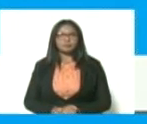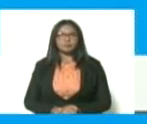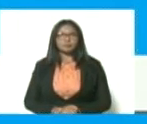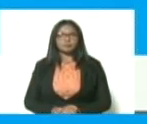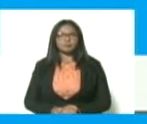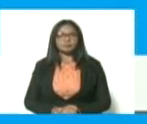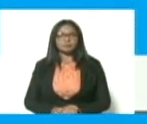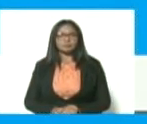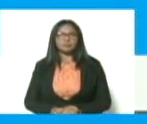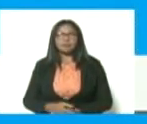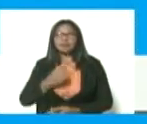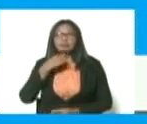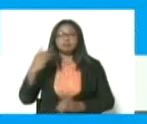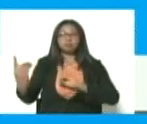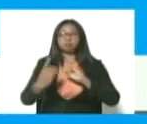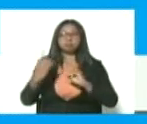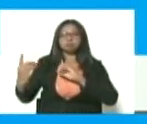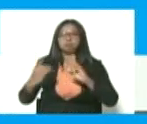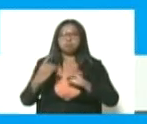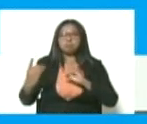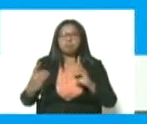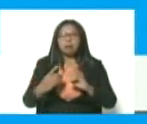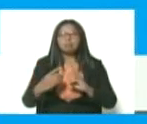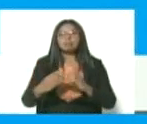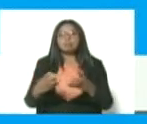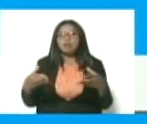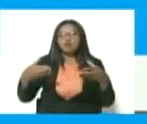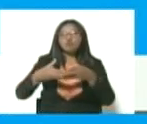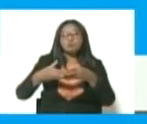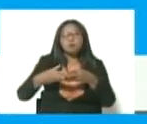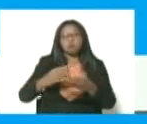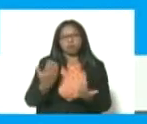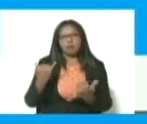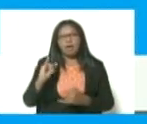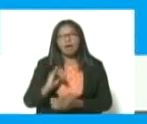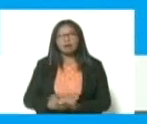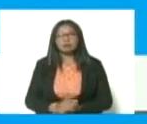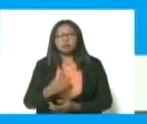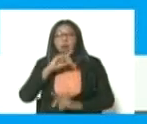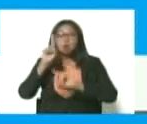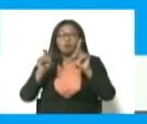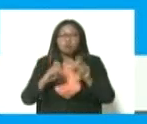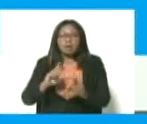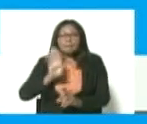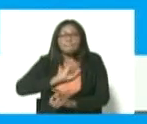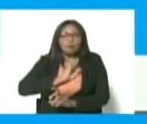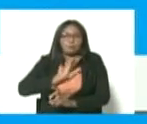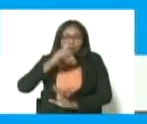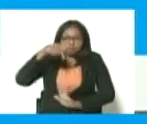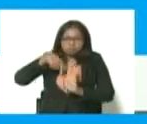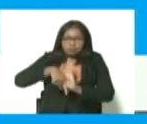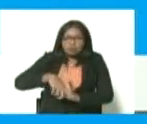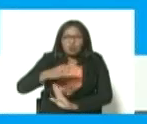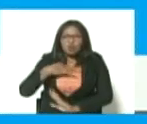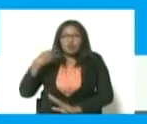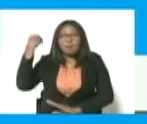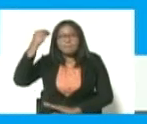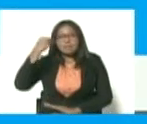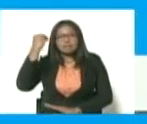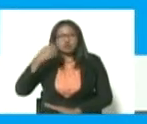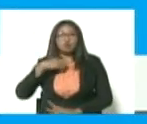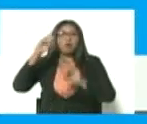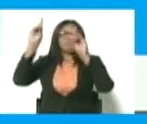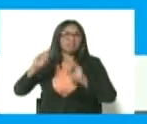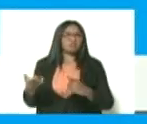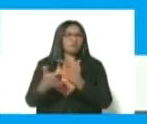Bueno, eso está en debate en la Comisión de Diálogo. Si preguntaran mi opinión personal, yo no tengo la decisión